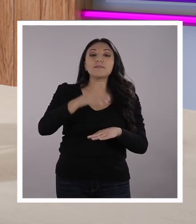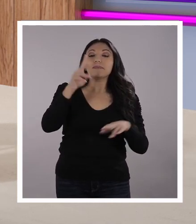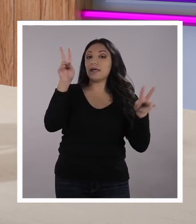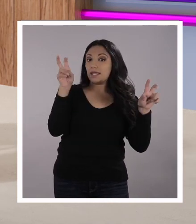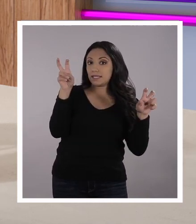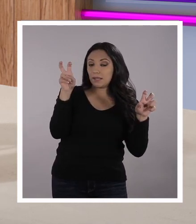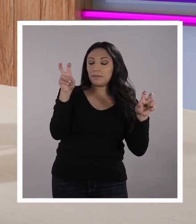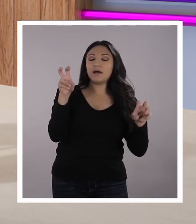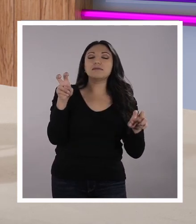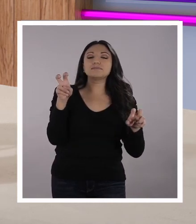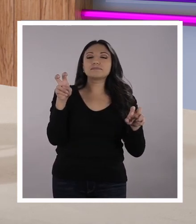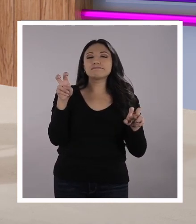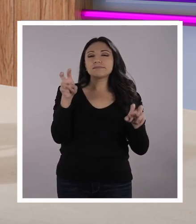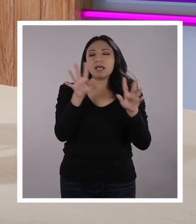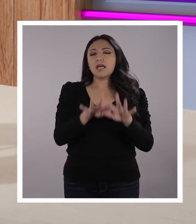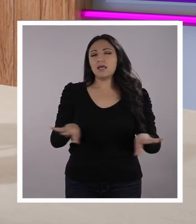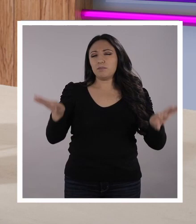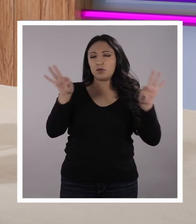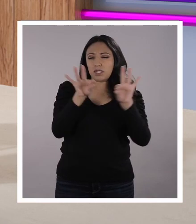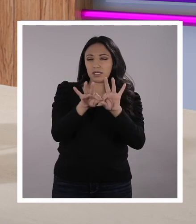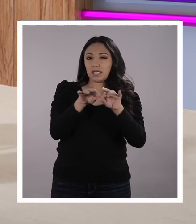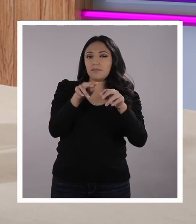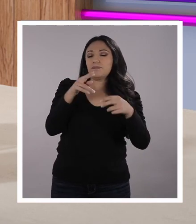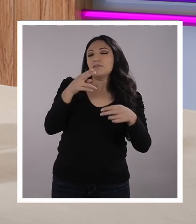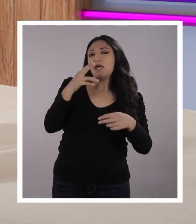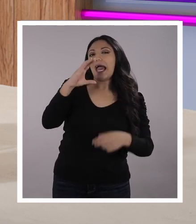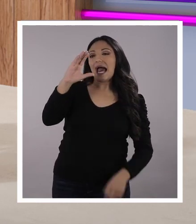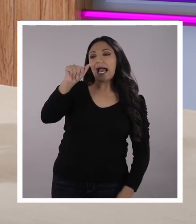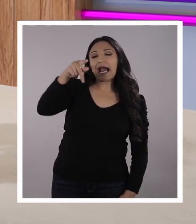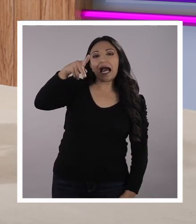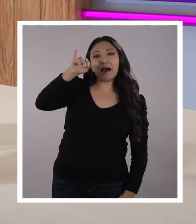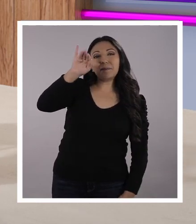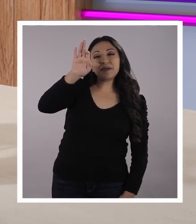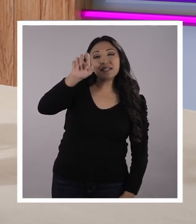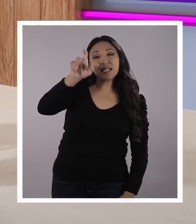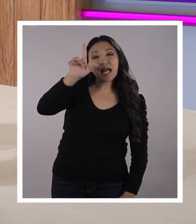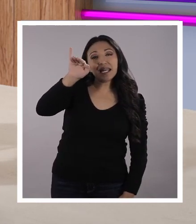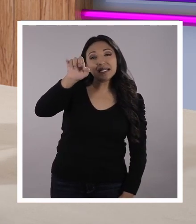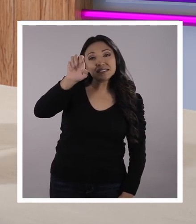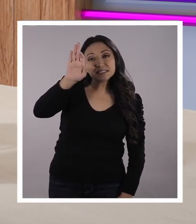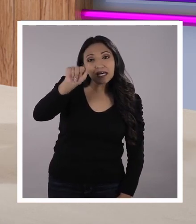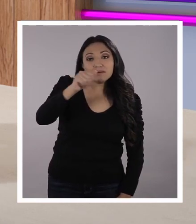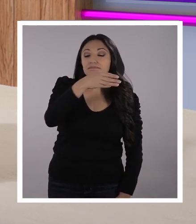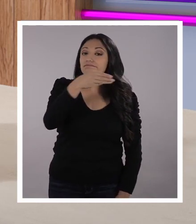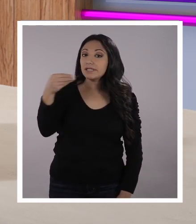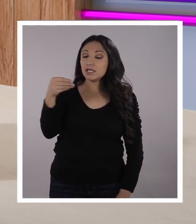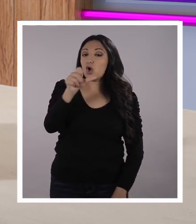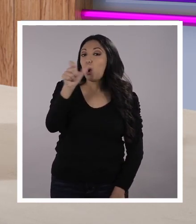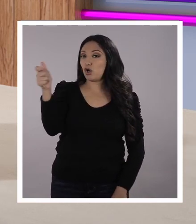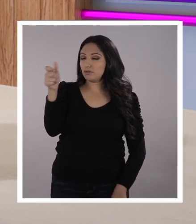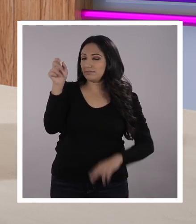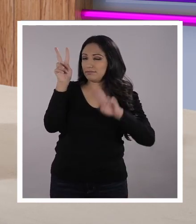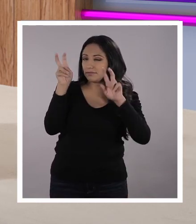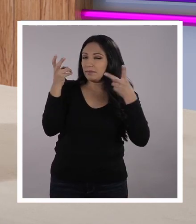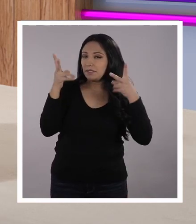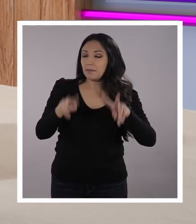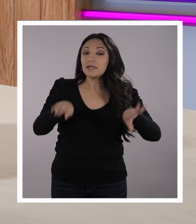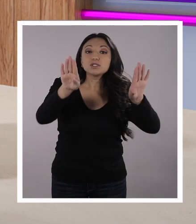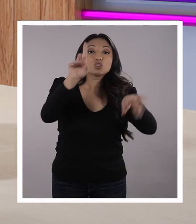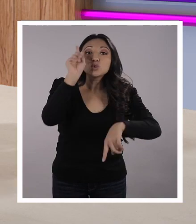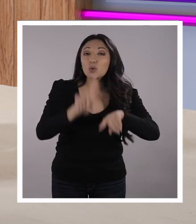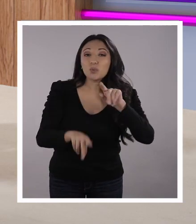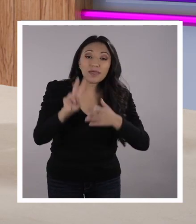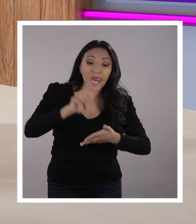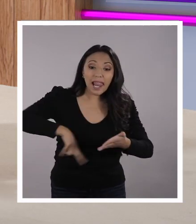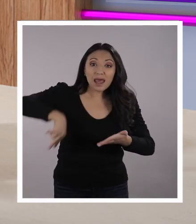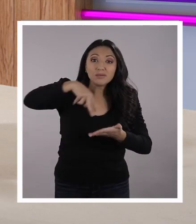sistema capitalista y el imperialismo. No te puedes perder esta clase, te tenemos un montón de sorpresas. Como dijo la profe, no se pueden mover,